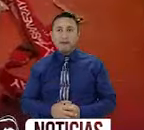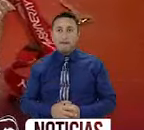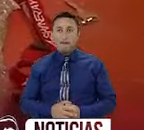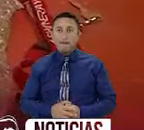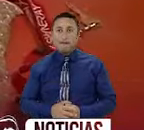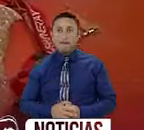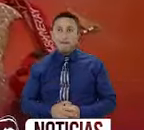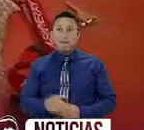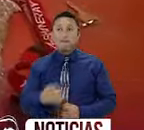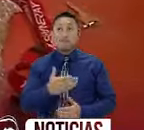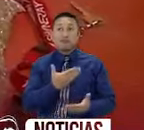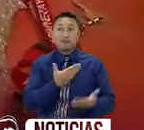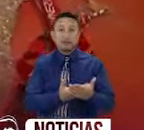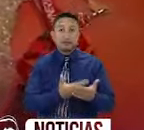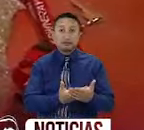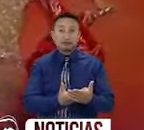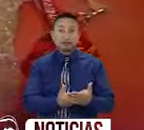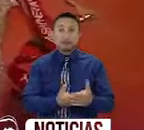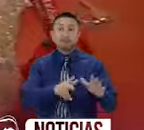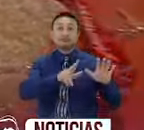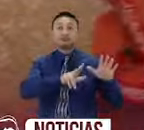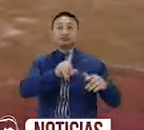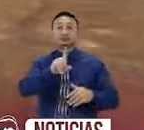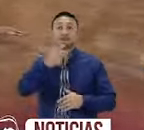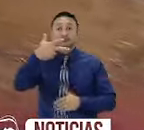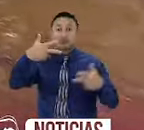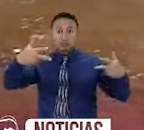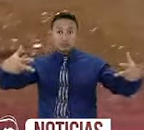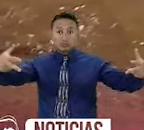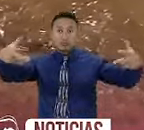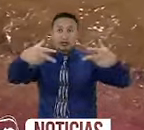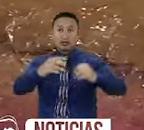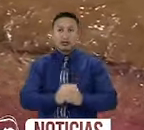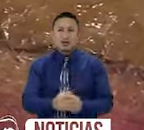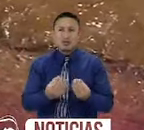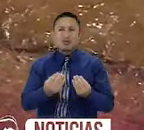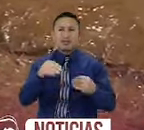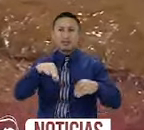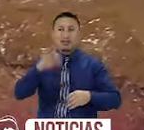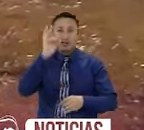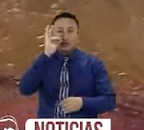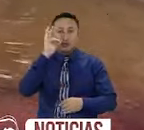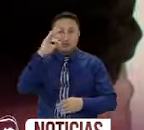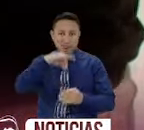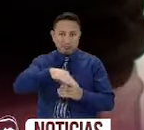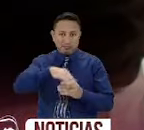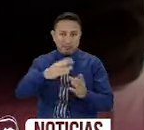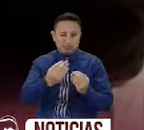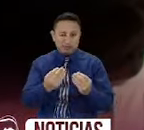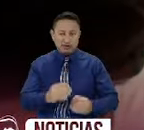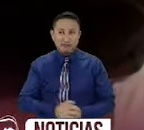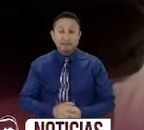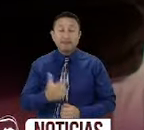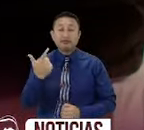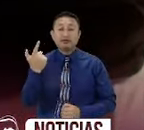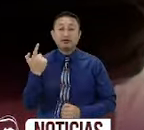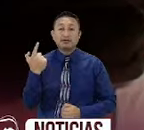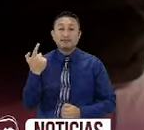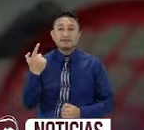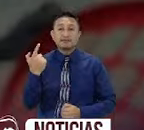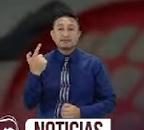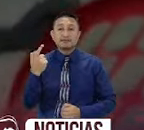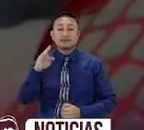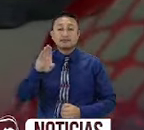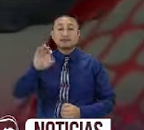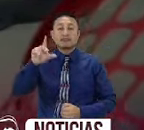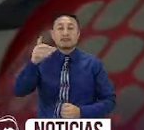Evidencias, 81 cámaras, decenas de fundas con marihuana, un arma de fuego, municiones